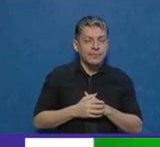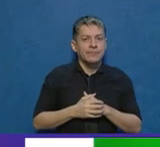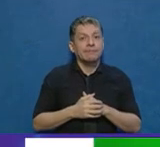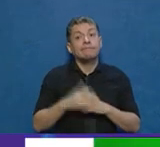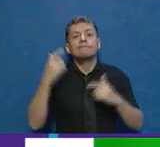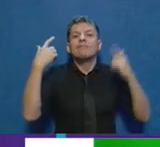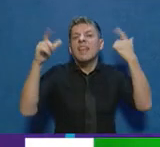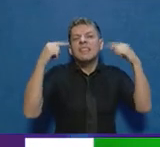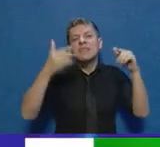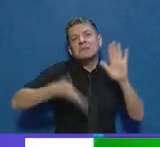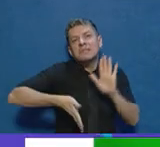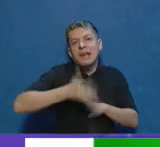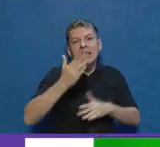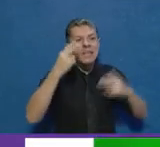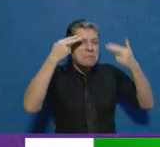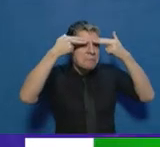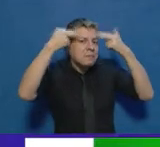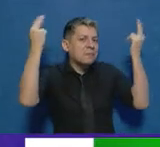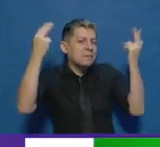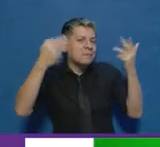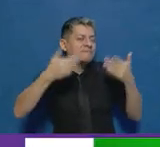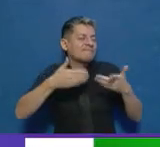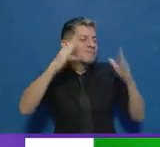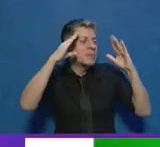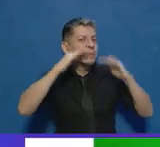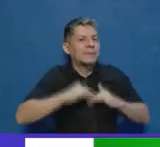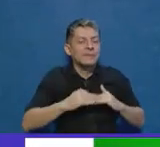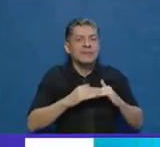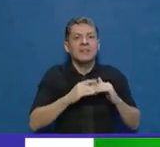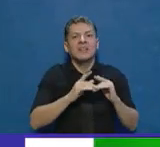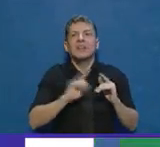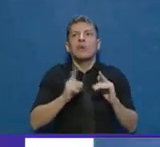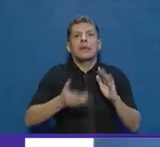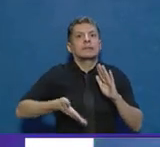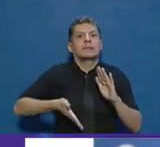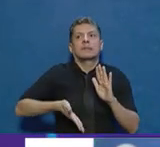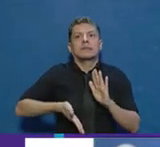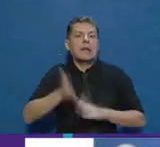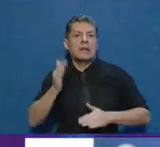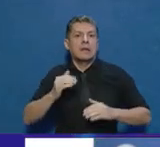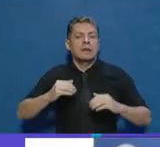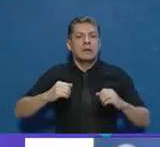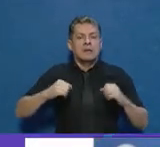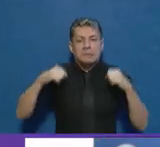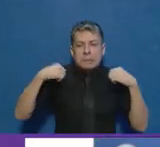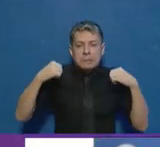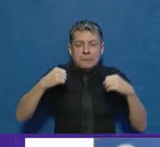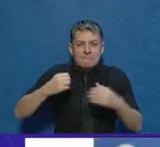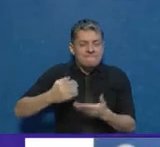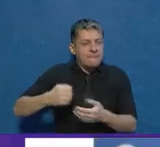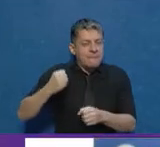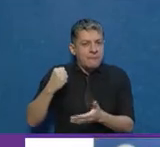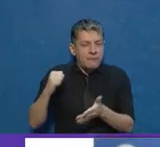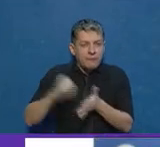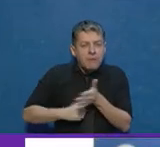la recreación. No está pensado para el desarrollo de una actividad física de alto rendimiento. Uh-huh. Porque se sabe